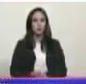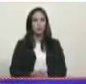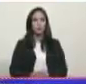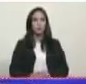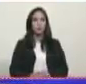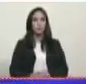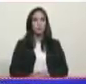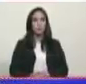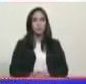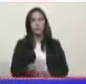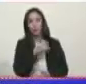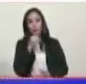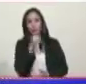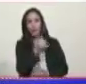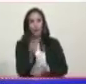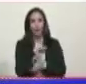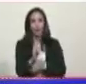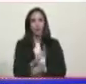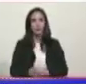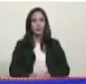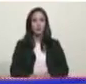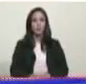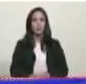reportaba inmediatamente a los talleres.